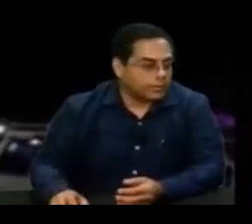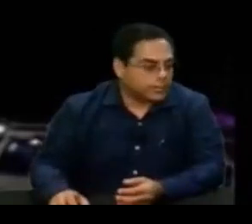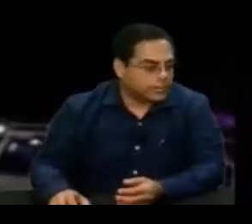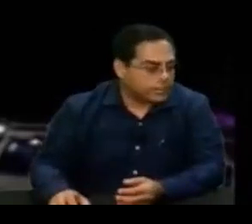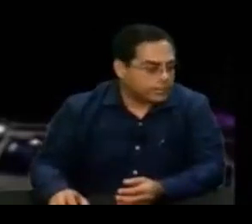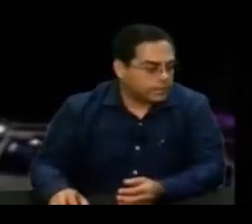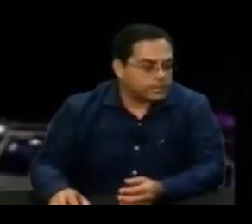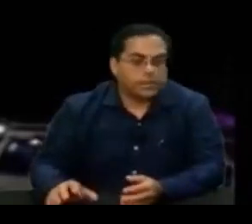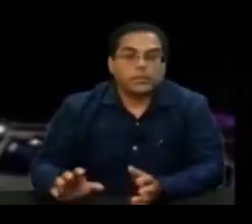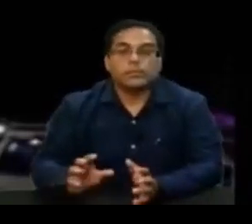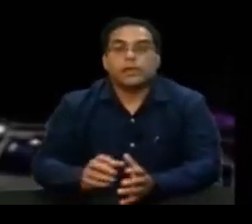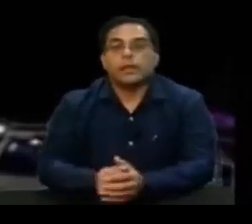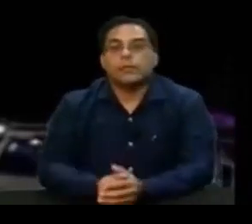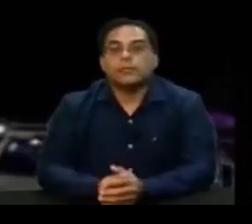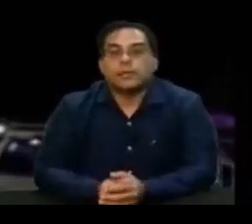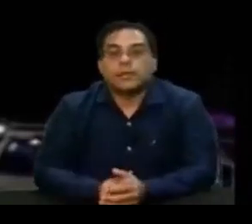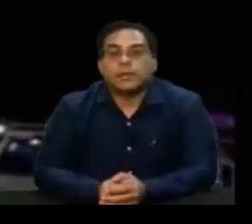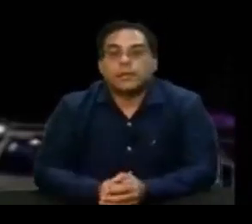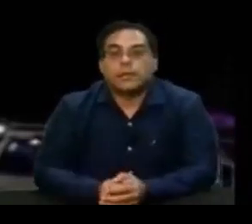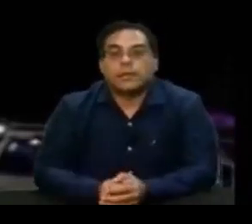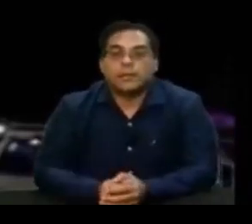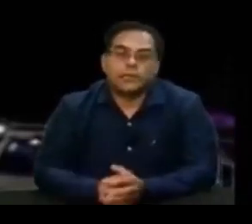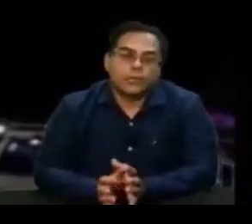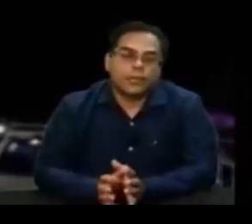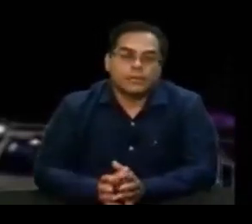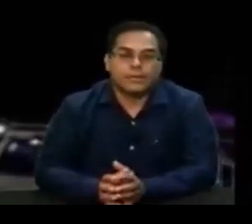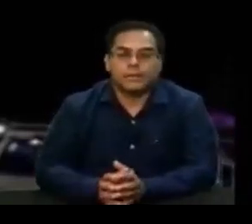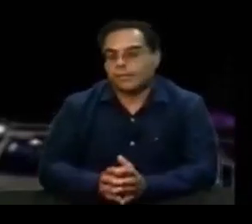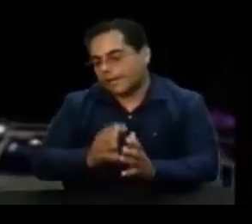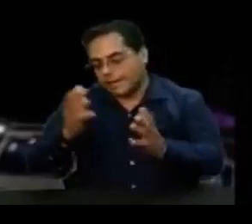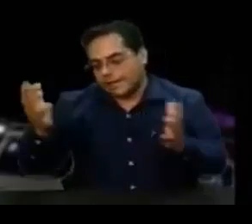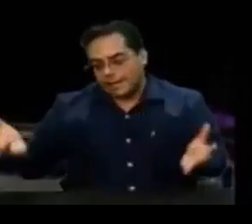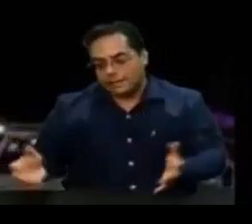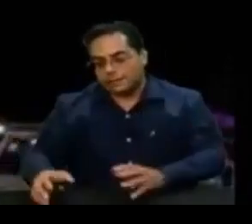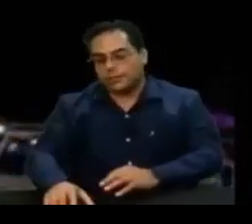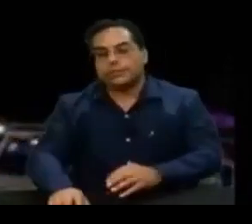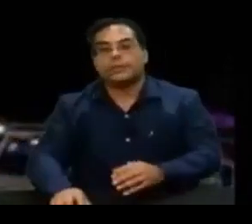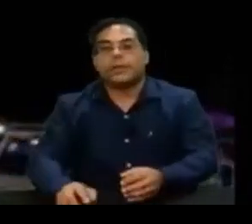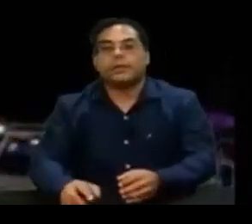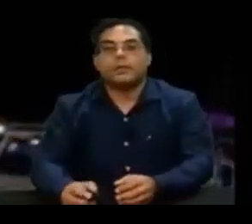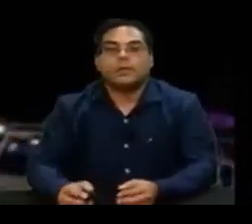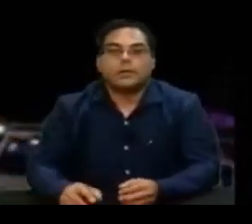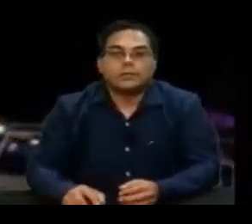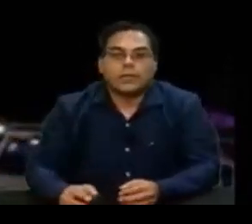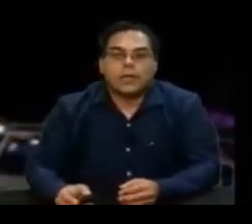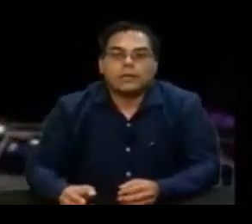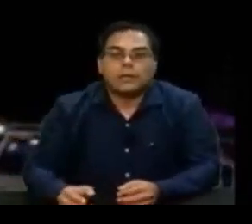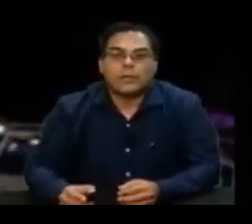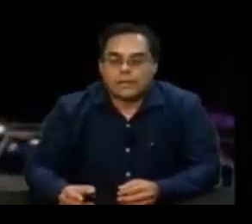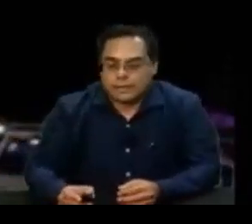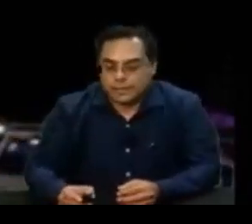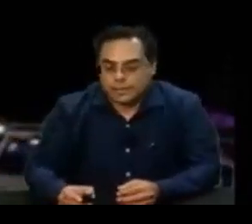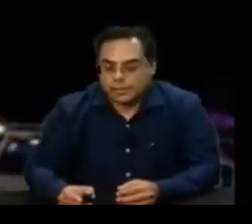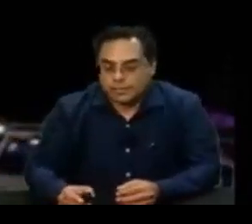Ahora, como tal, vamos a hablar un poco más de manera general del trauma orbitario. Sabemos que hay trauma